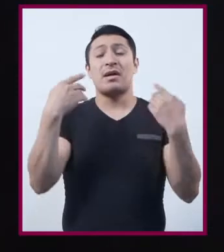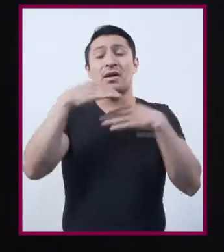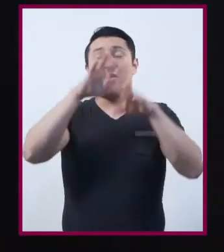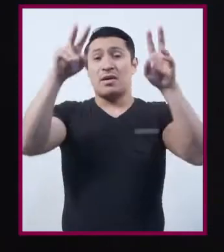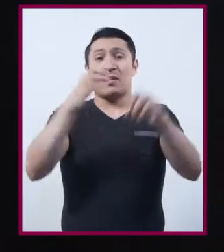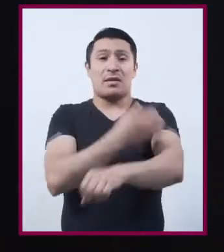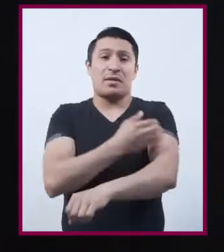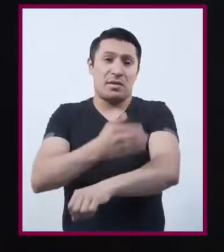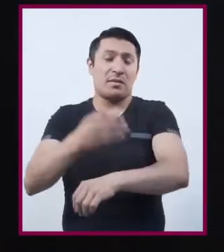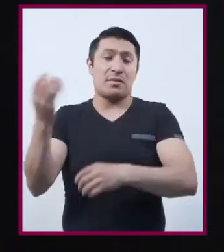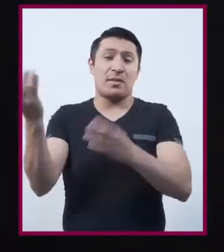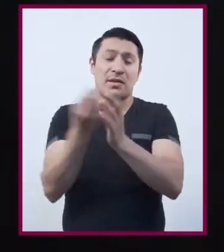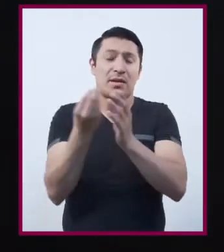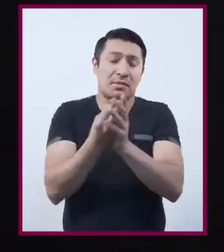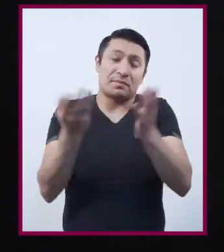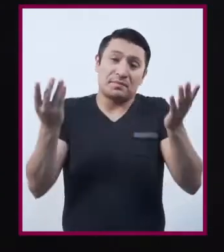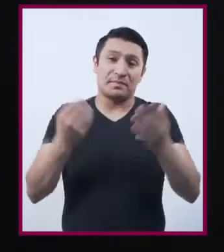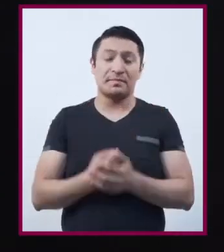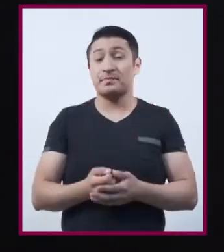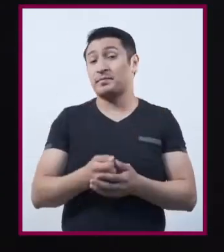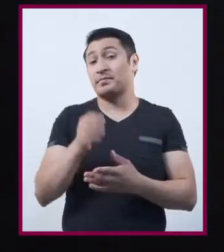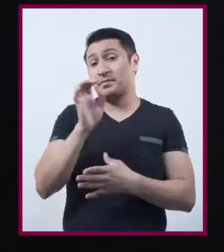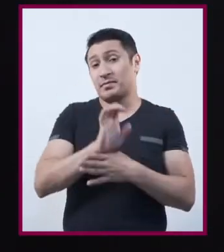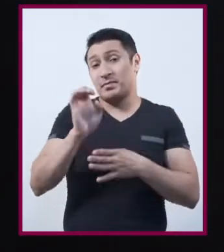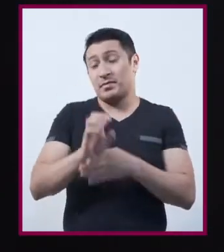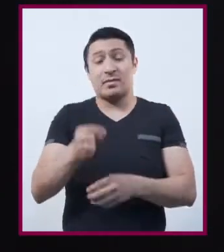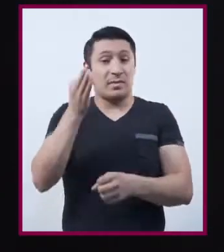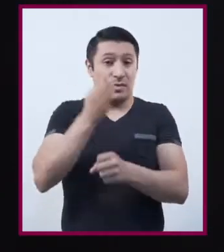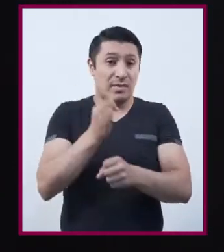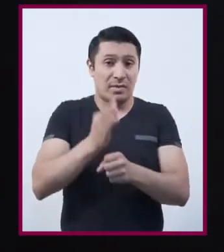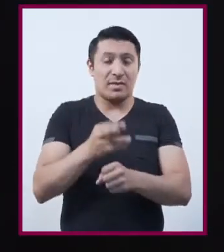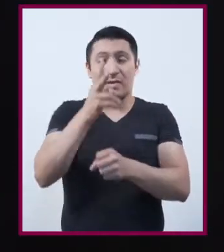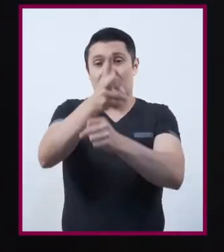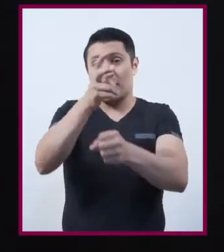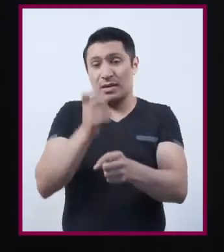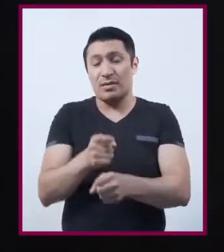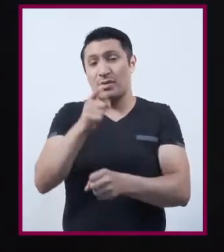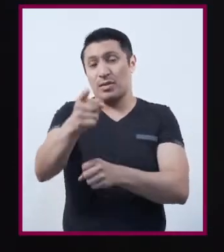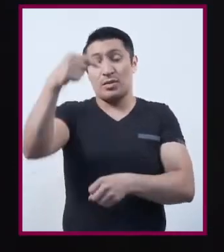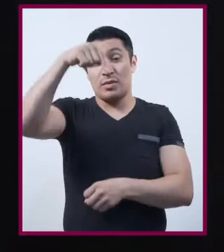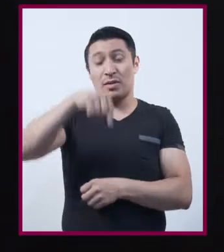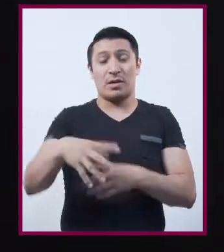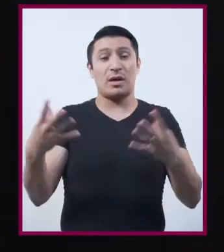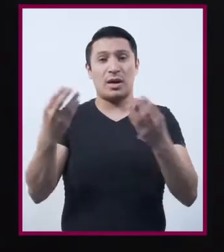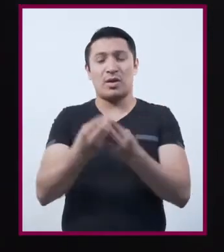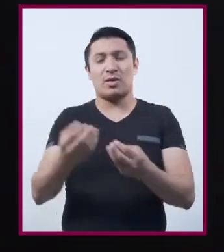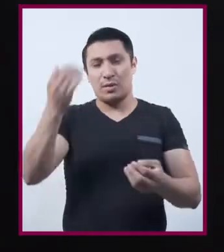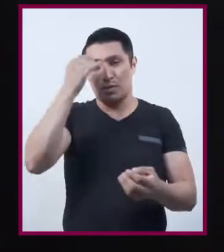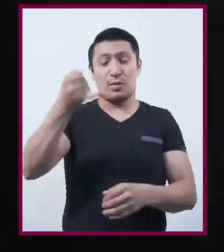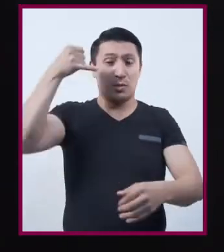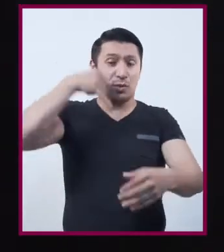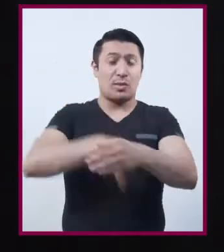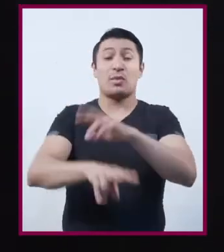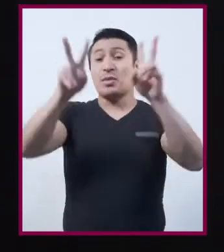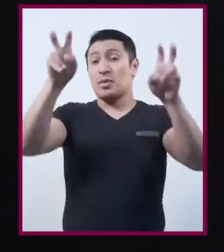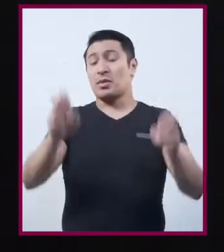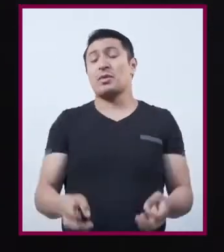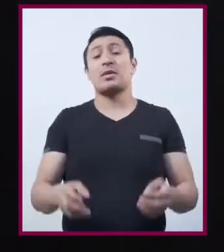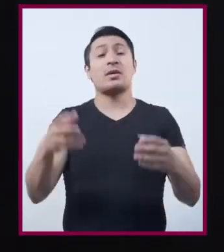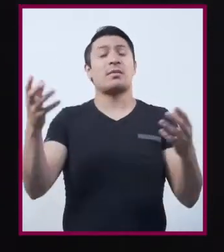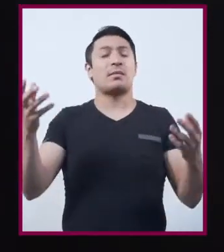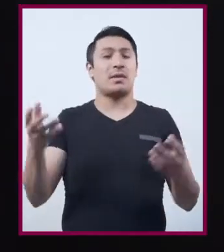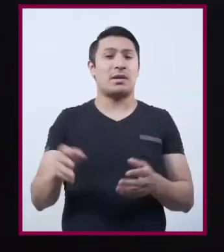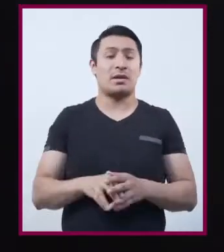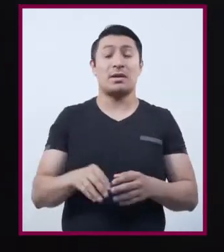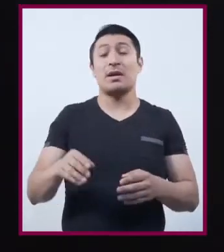con tus compañeros y compañeras de clase. Así que en esta ocasión quiero invitarte a que me acompañes a profundizar un poco en